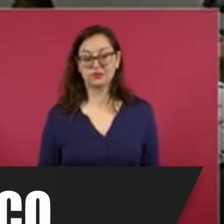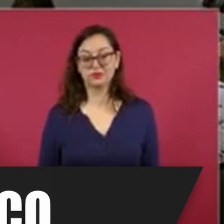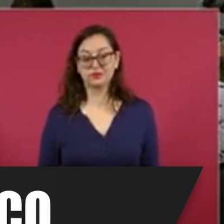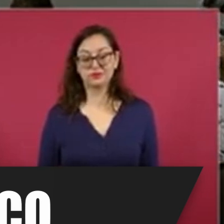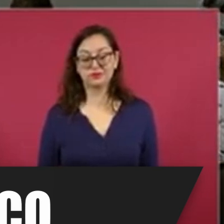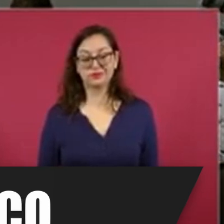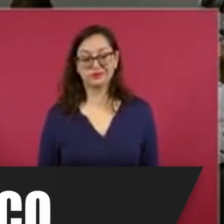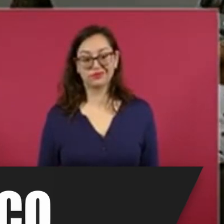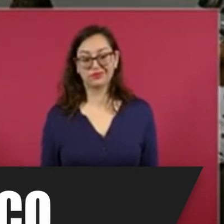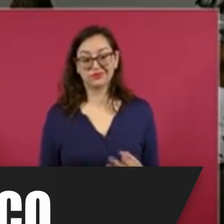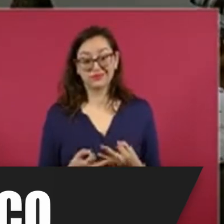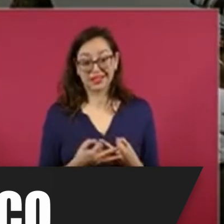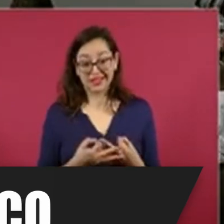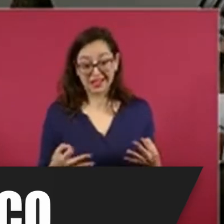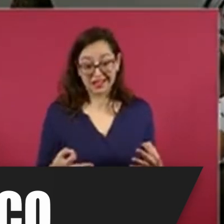Expropiar